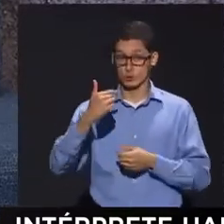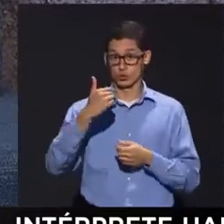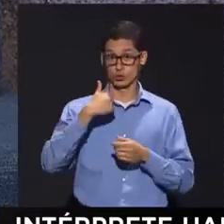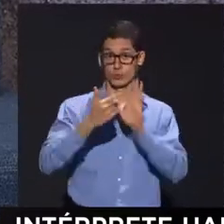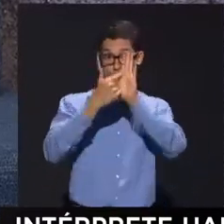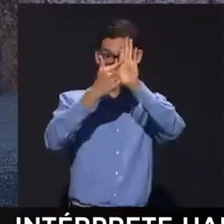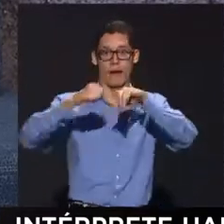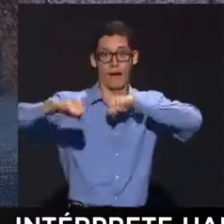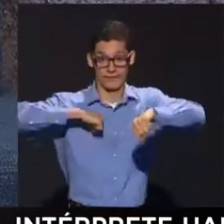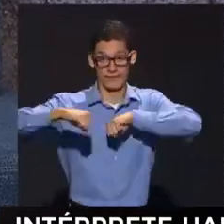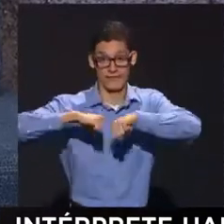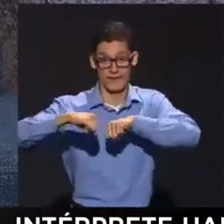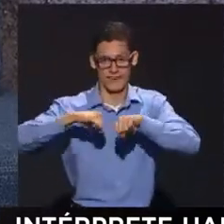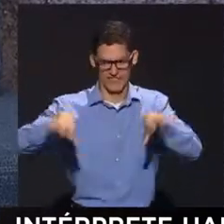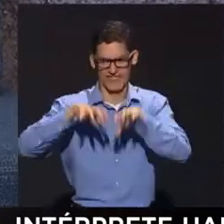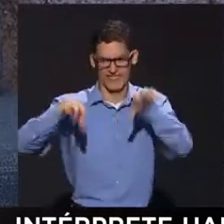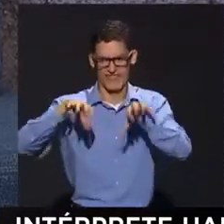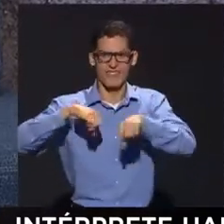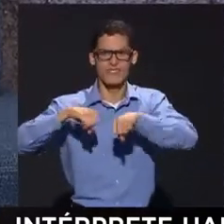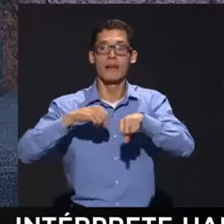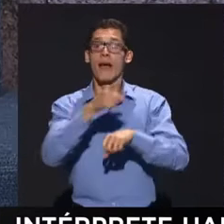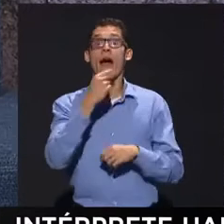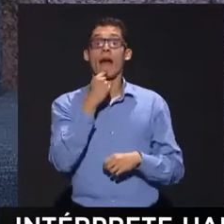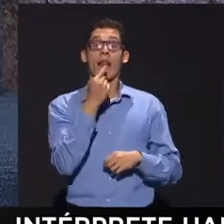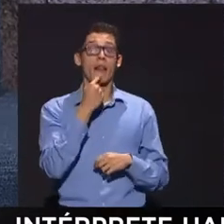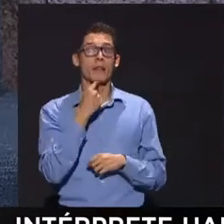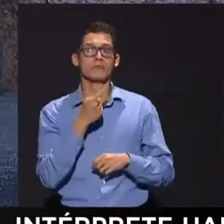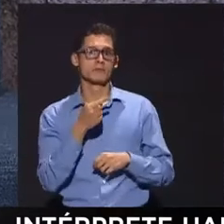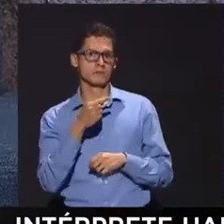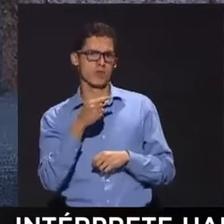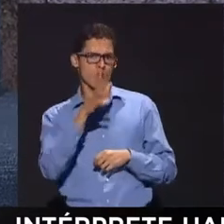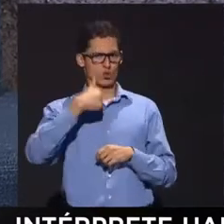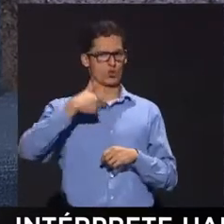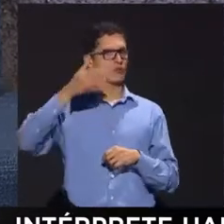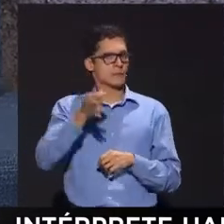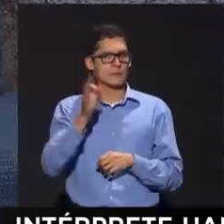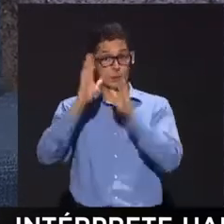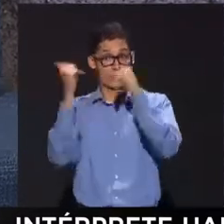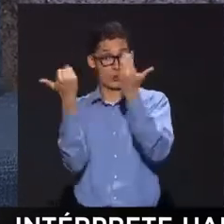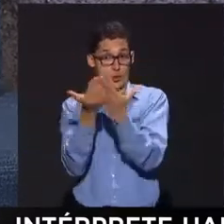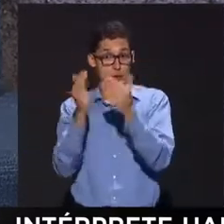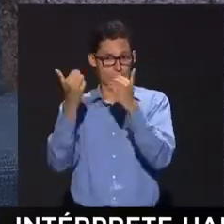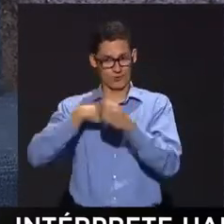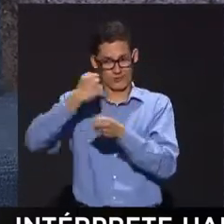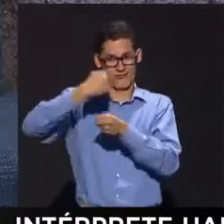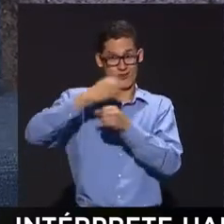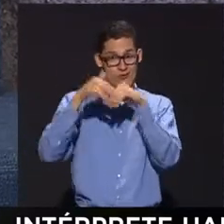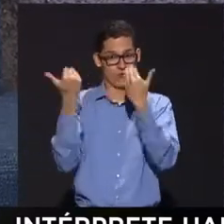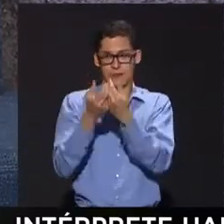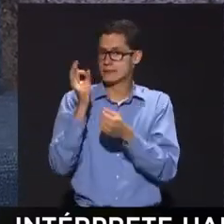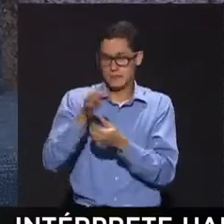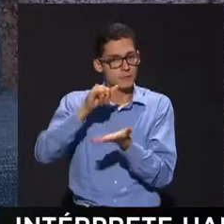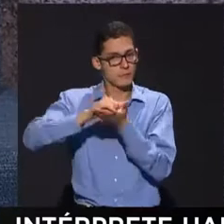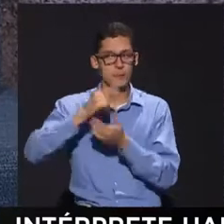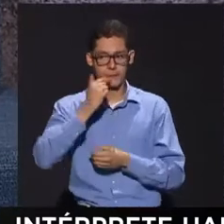de la institución en la que yo acompaño. Y es muy sencilla. Consiste en que cada vez que tengan la oportunidad se